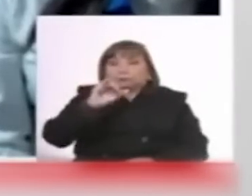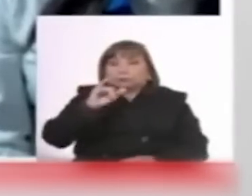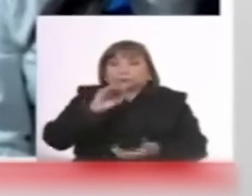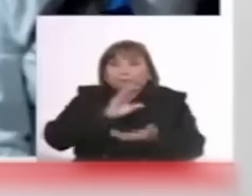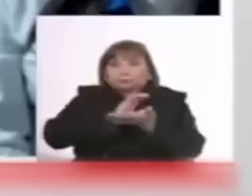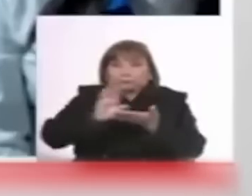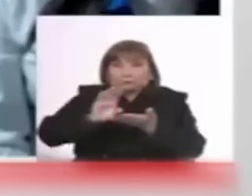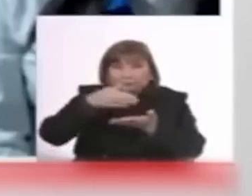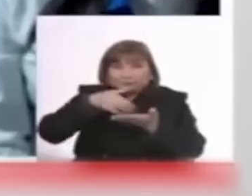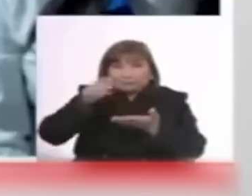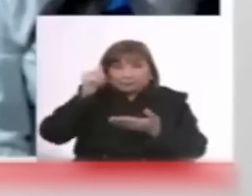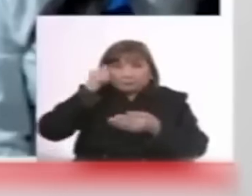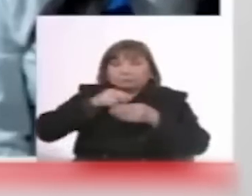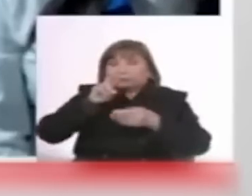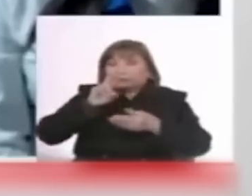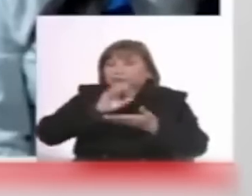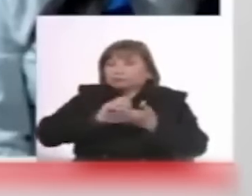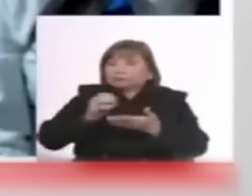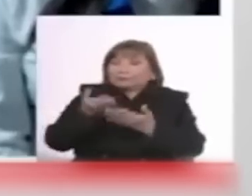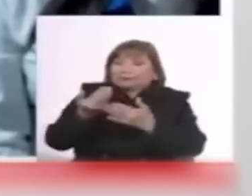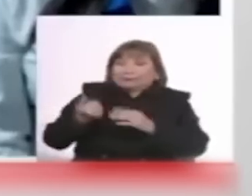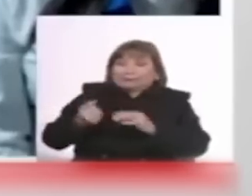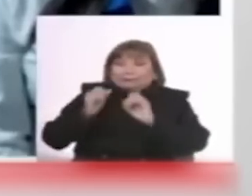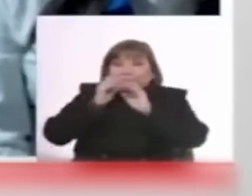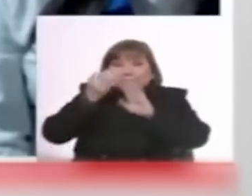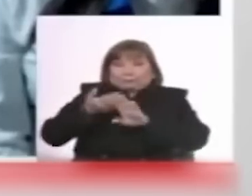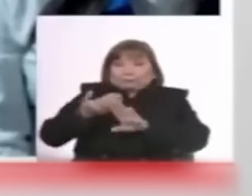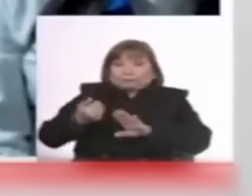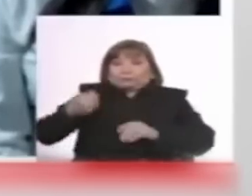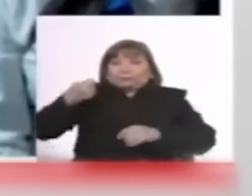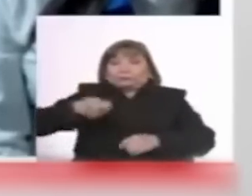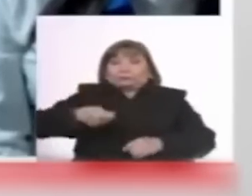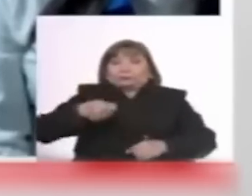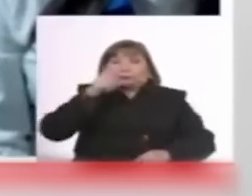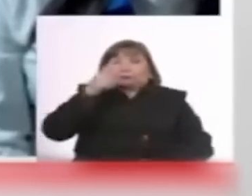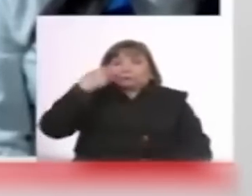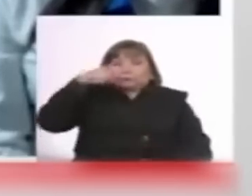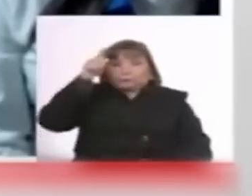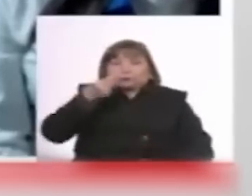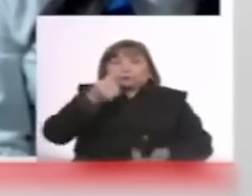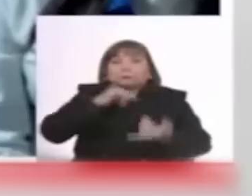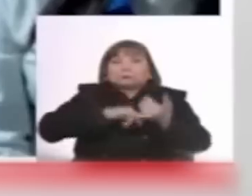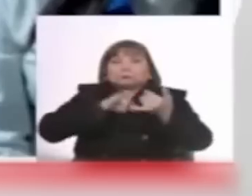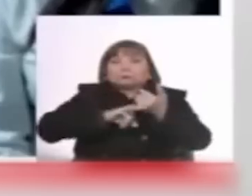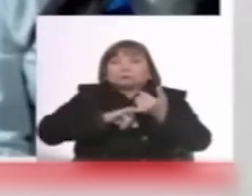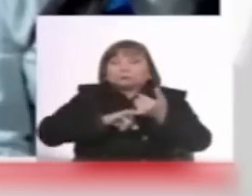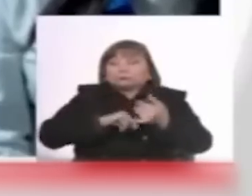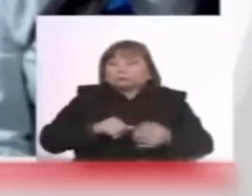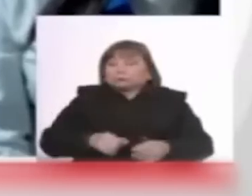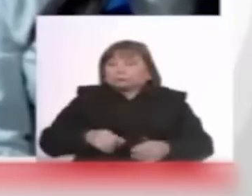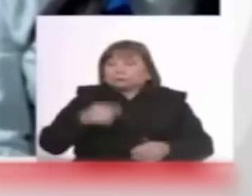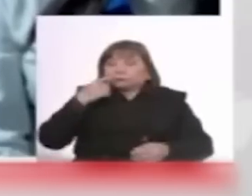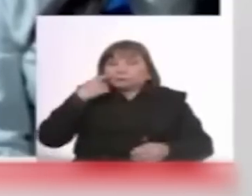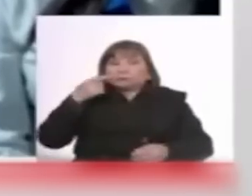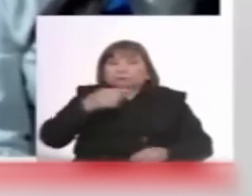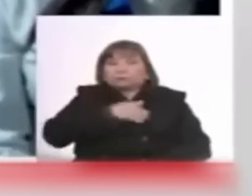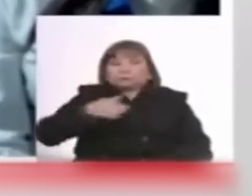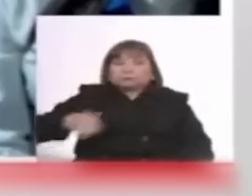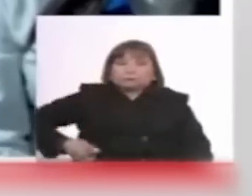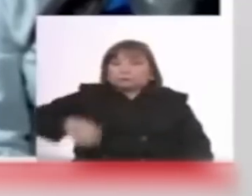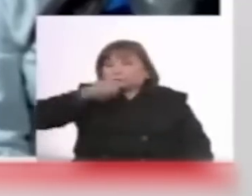presidente, días antes se entregó la suma de 1 millón de soles al señor